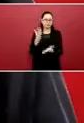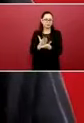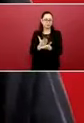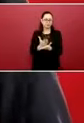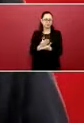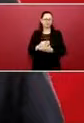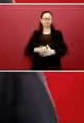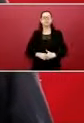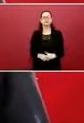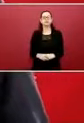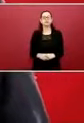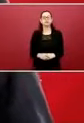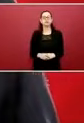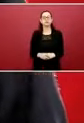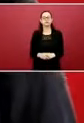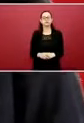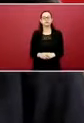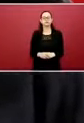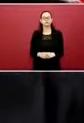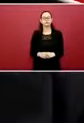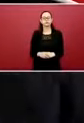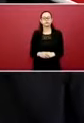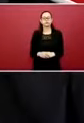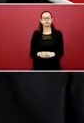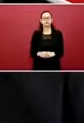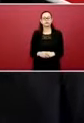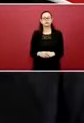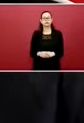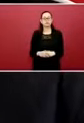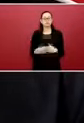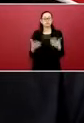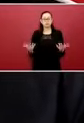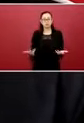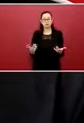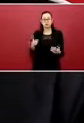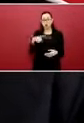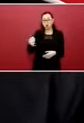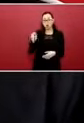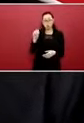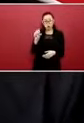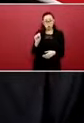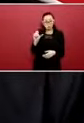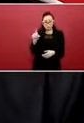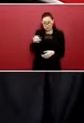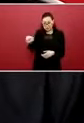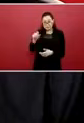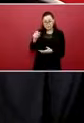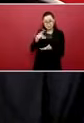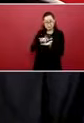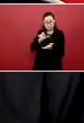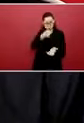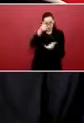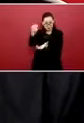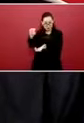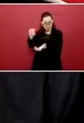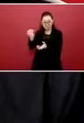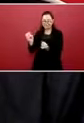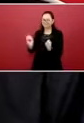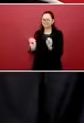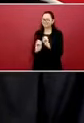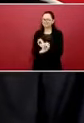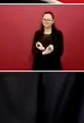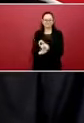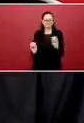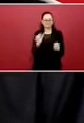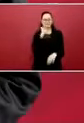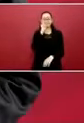No se va a entregar apoyo a ninguna organización social